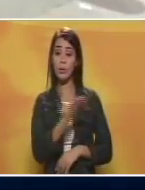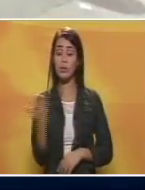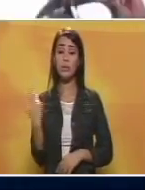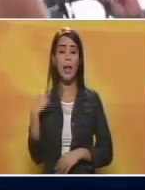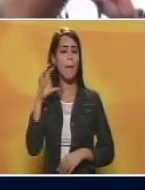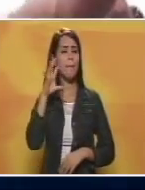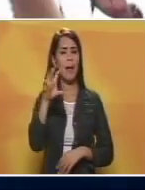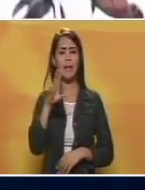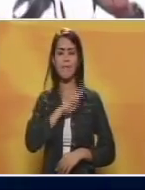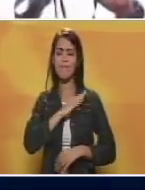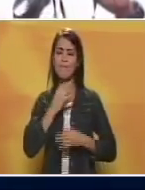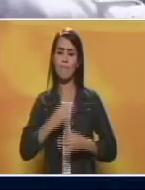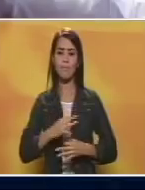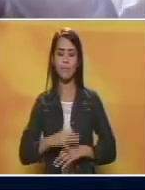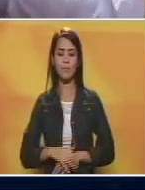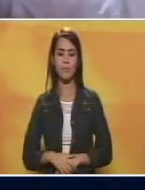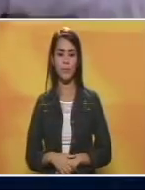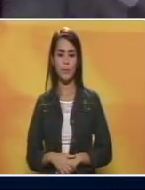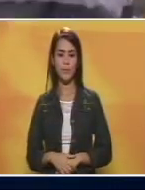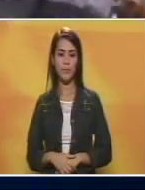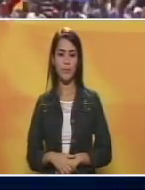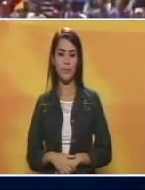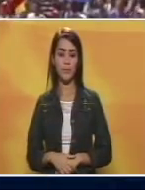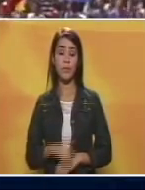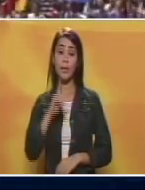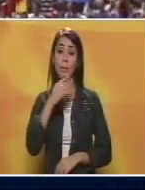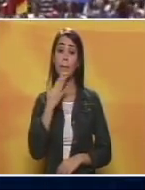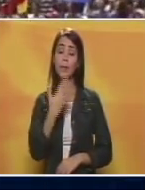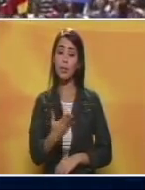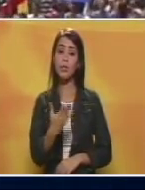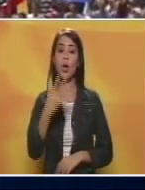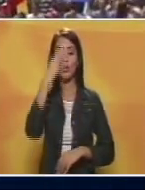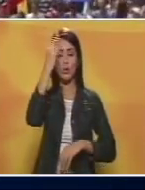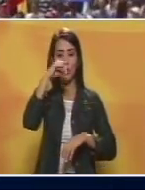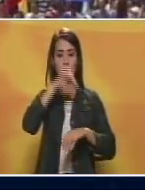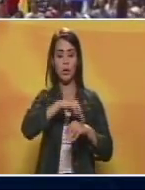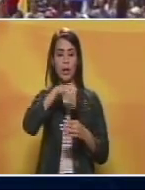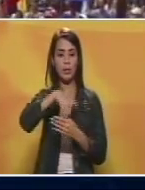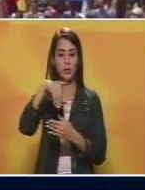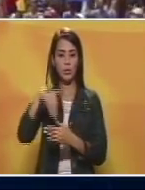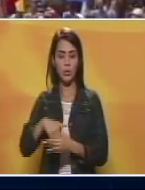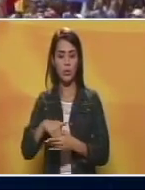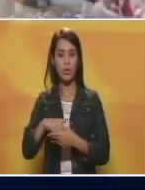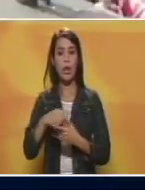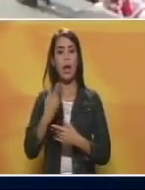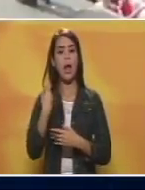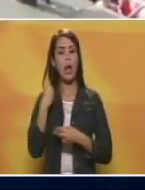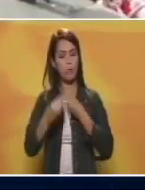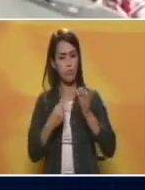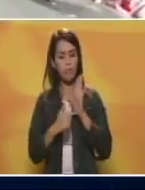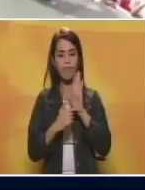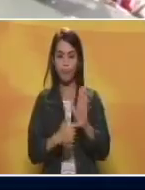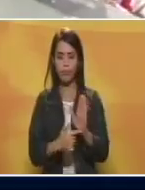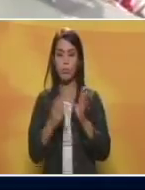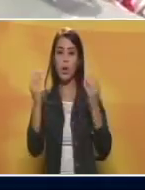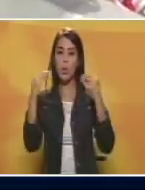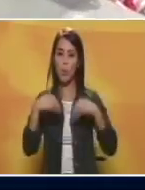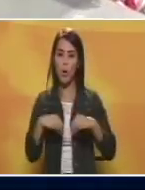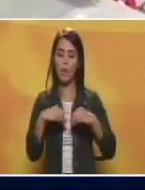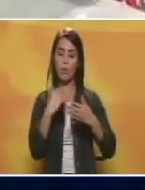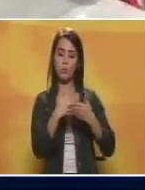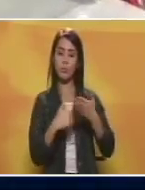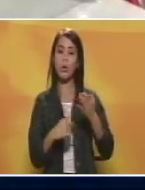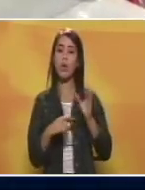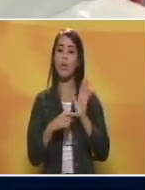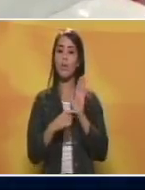país que merecen. Asimismo, exhortó al Consejo Nacional Electoral a dar cumplimiento al acuerdo de garantías para, a